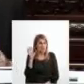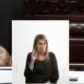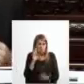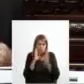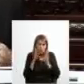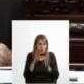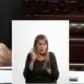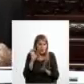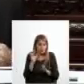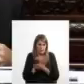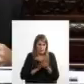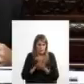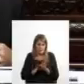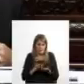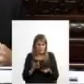Porque no se escuchó.